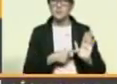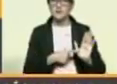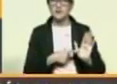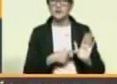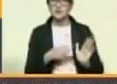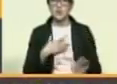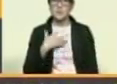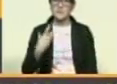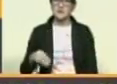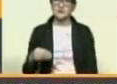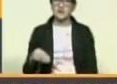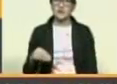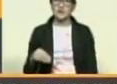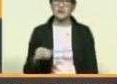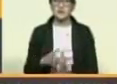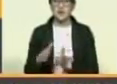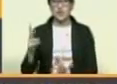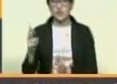presidente del periodo